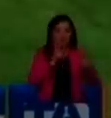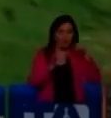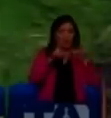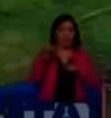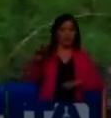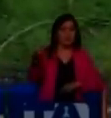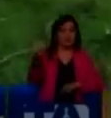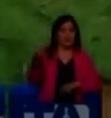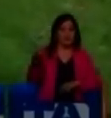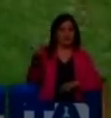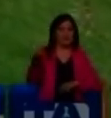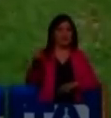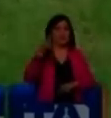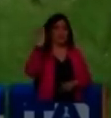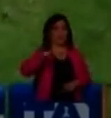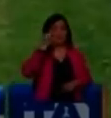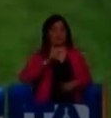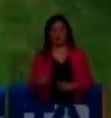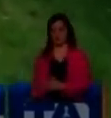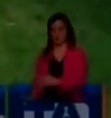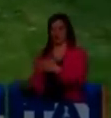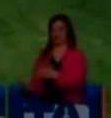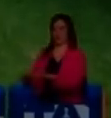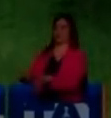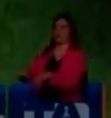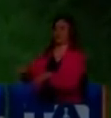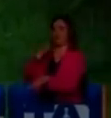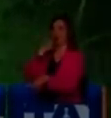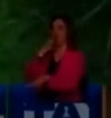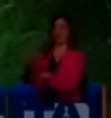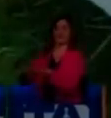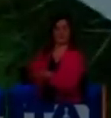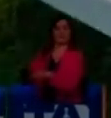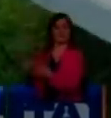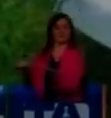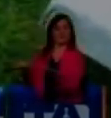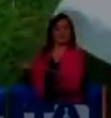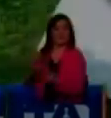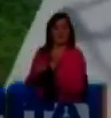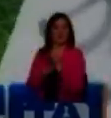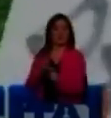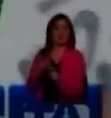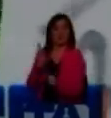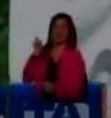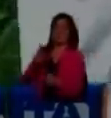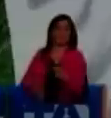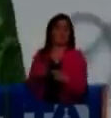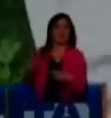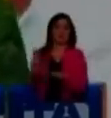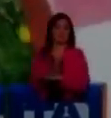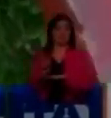de licor. Cajas de licor, hacen fogatas, prácticamente digo es un parque como que es, la gente aquí no puede hacer